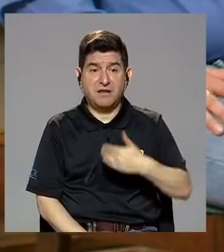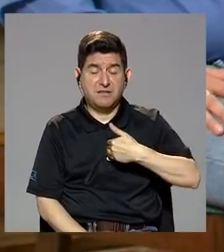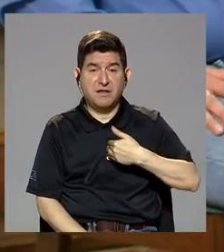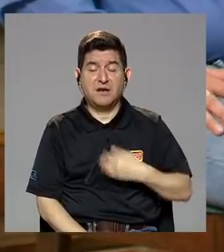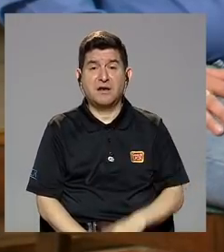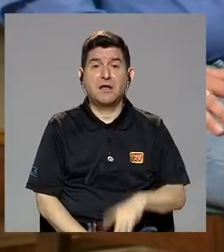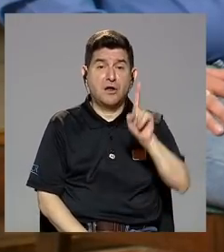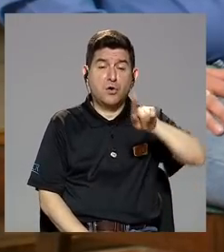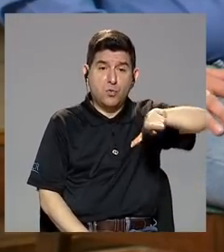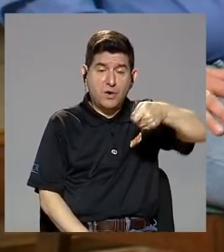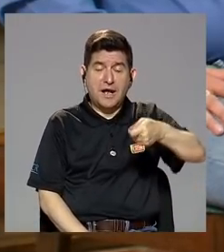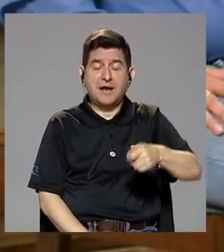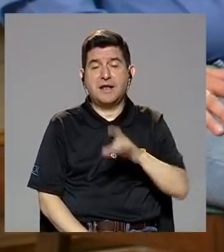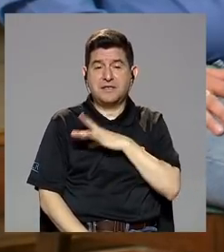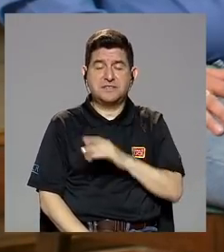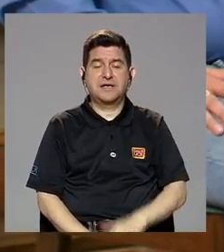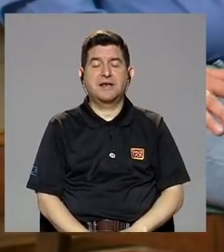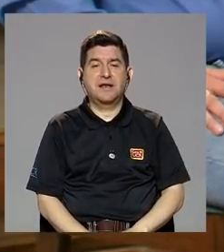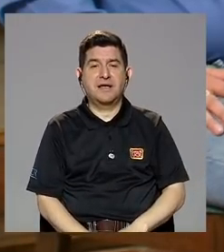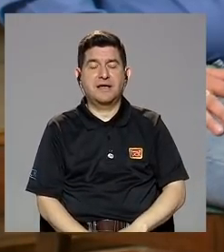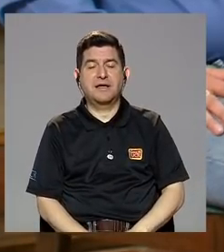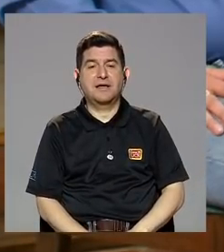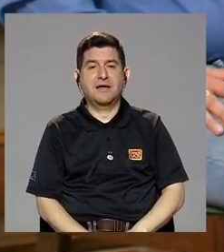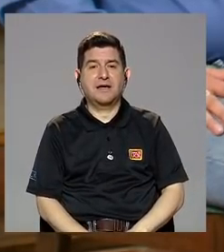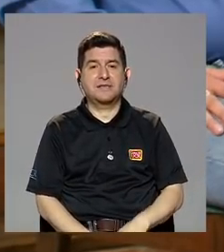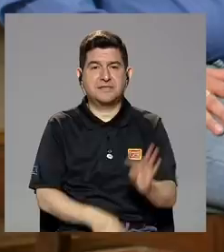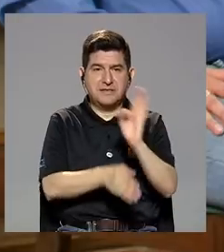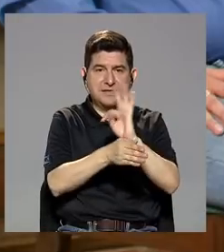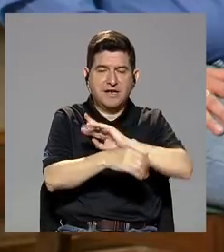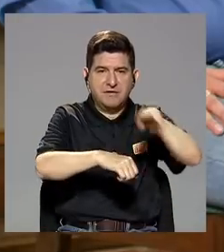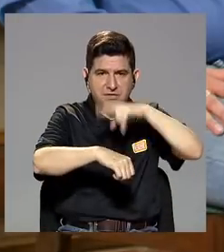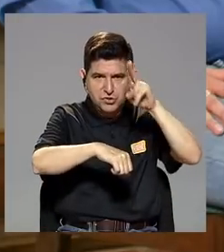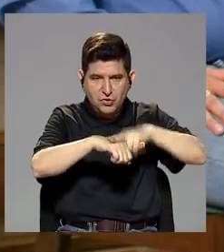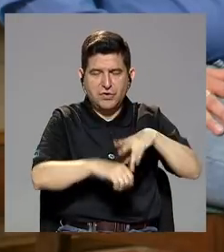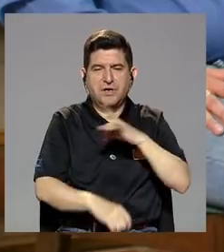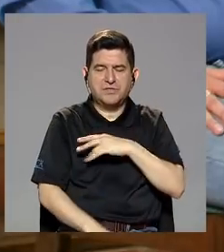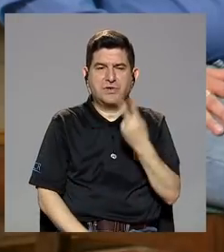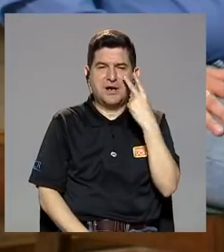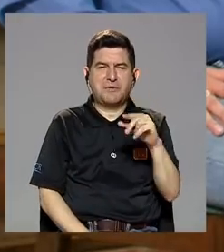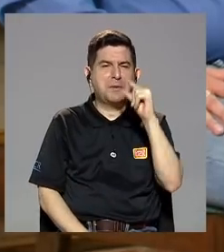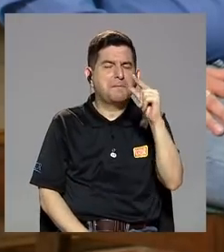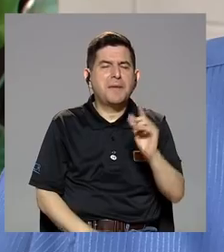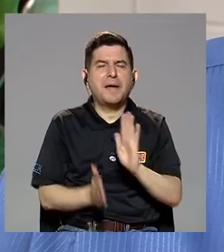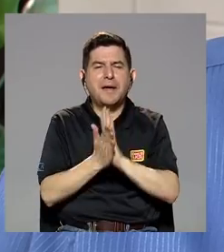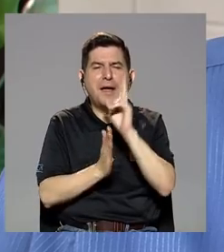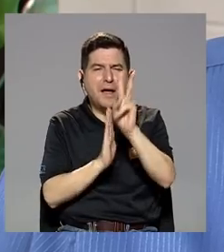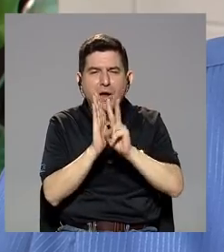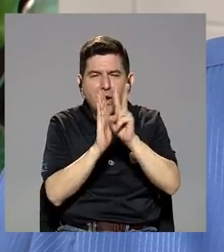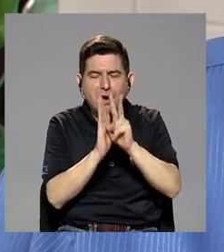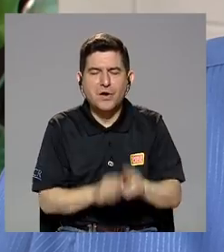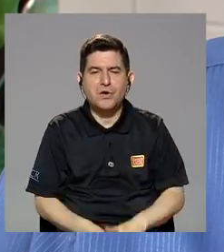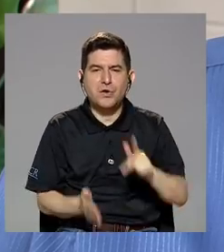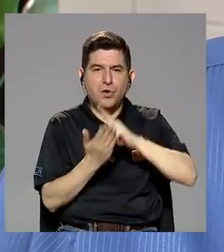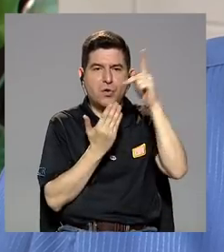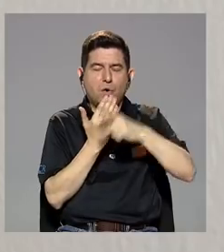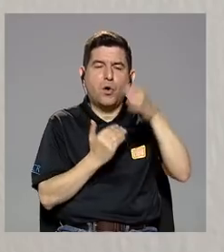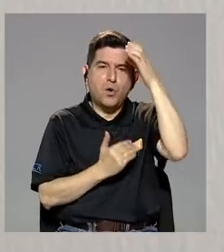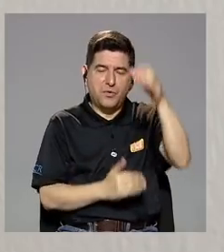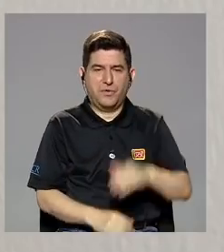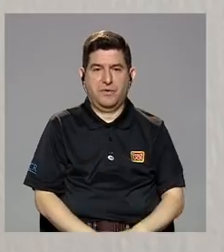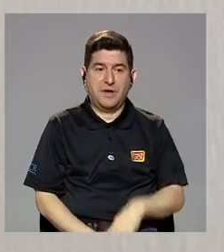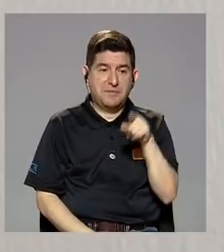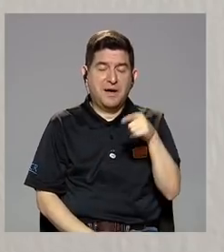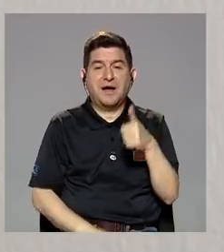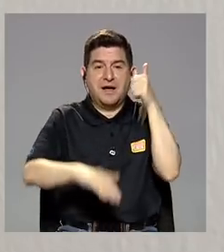canal de chile que es televisión nacional de chile y cuando vemos esos mini documentales y programas culturales es